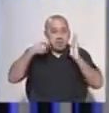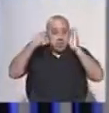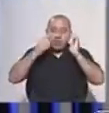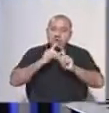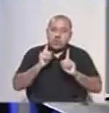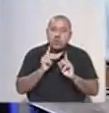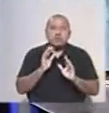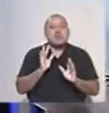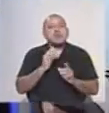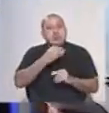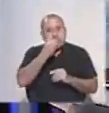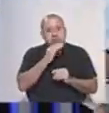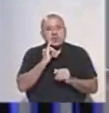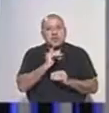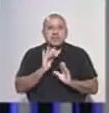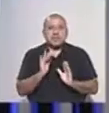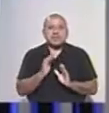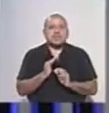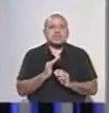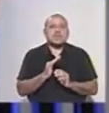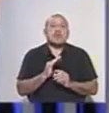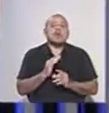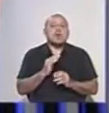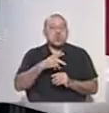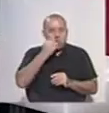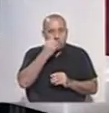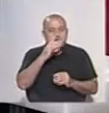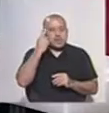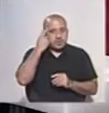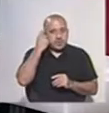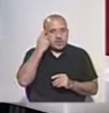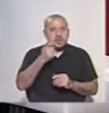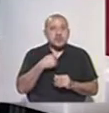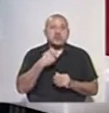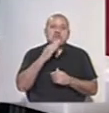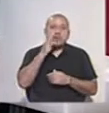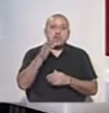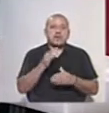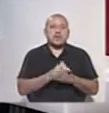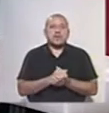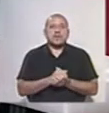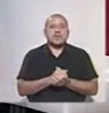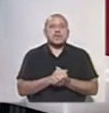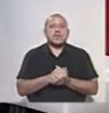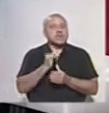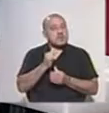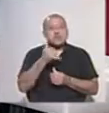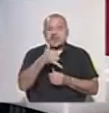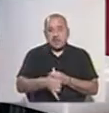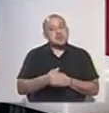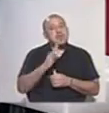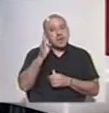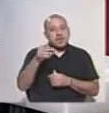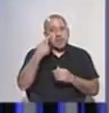que está un poco inflada además, aunque es una muy buena experiencia. Voy a ir a verla, ¿no? Porque... Tenés que ir, hay que ir a verla. Eso sí, hay que ir a verla. Está